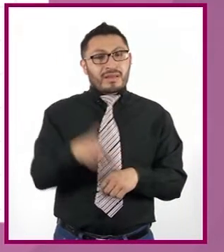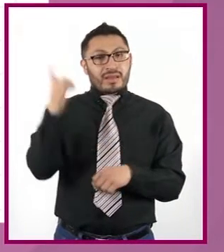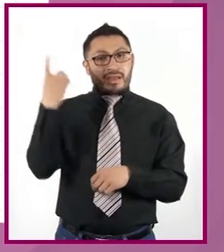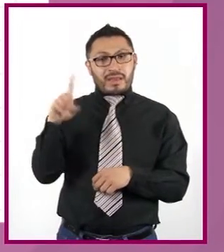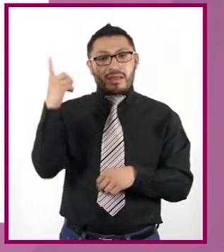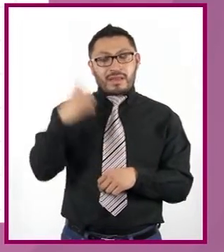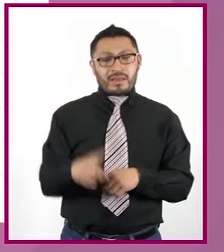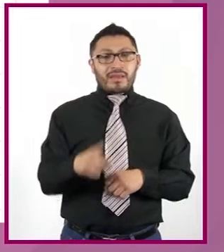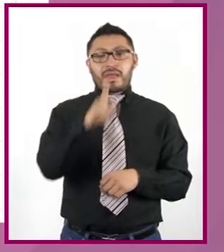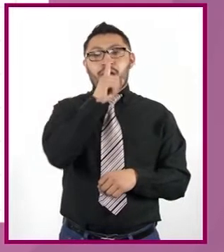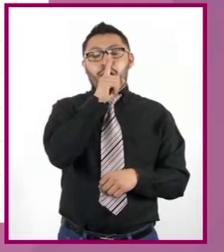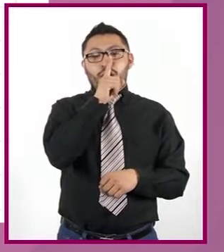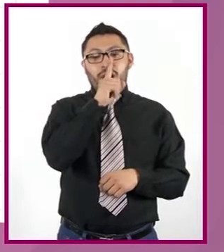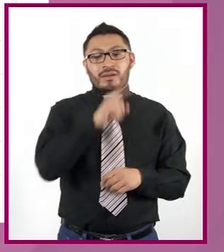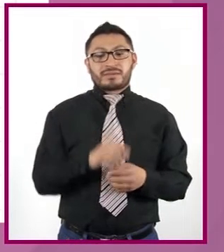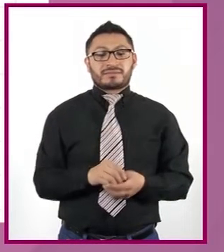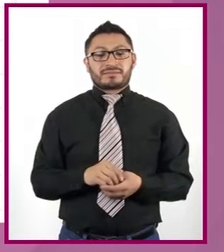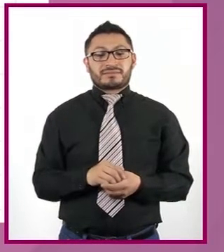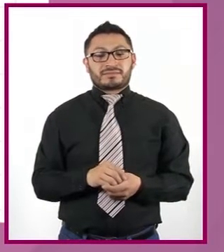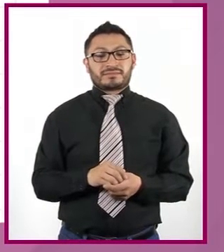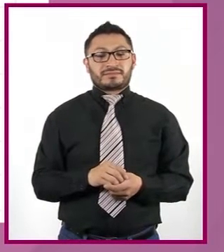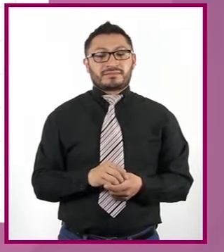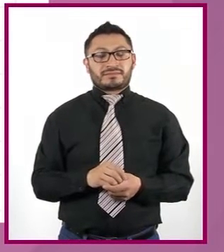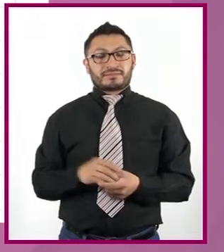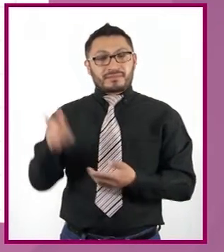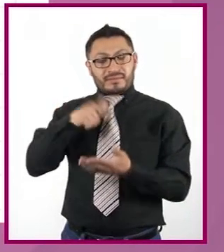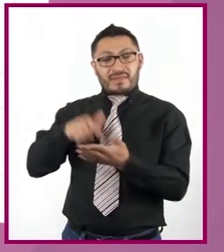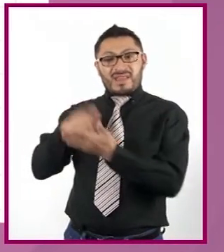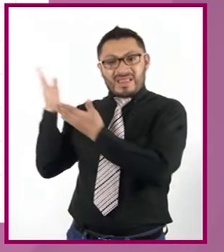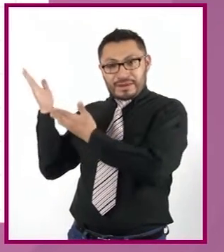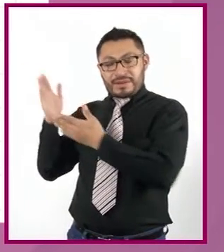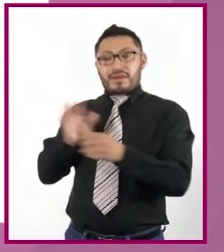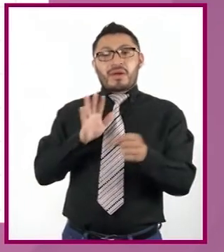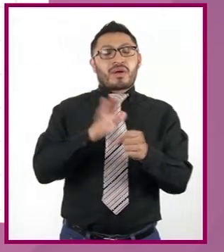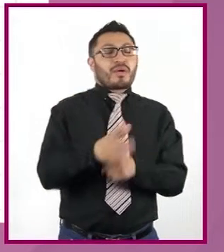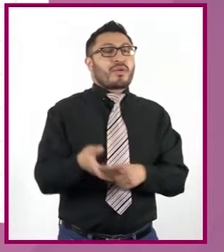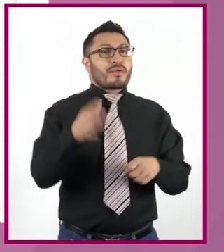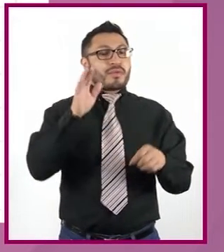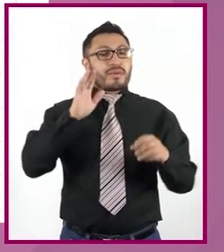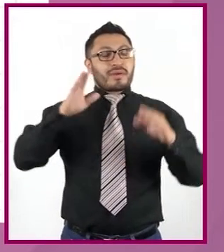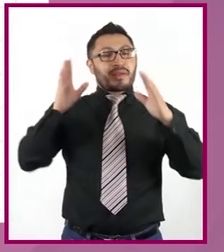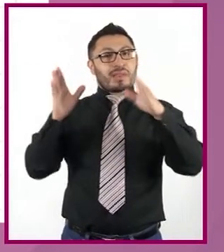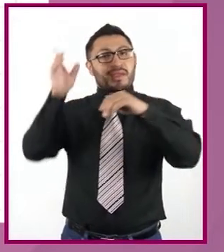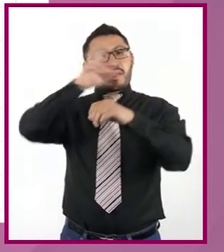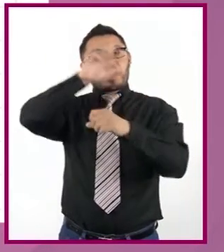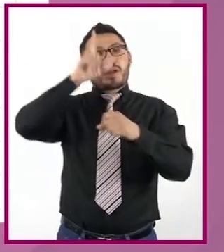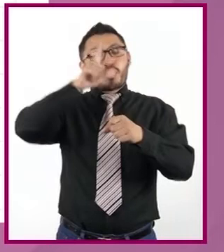diciembre en el silencio. ¿Qué parte del día tiene luz natural?